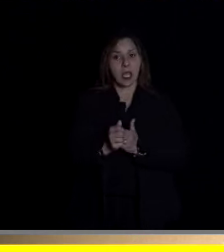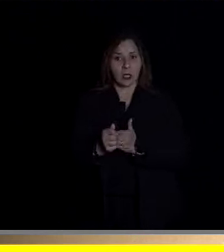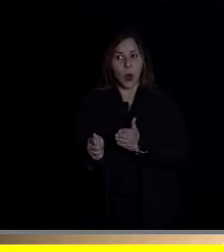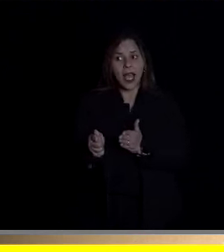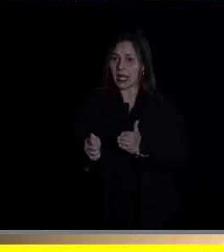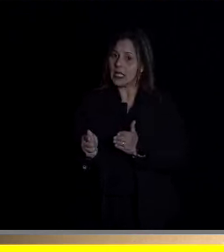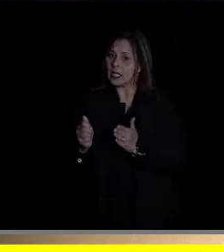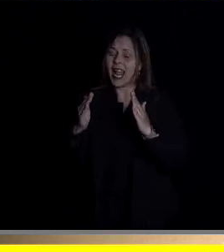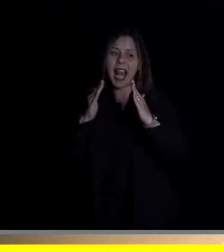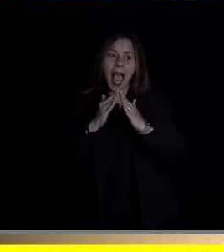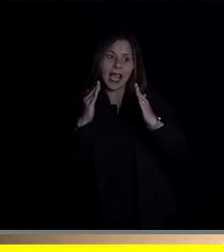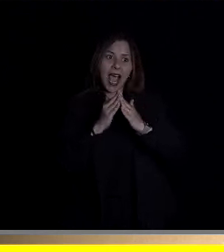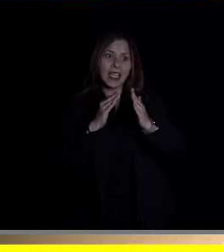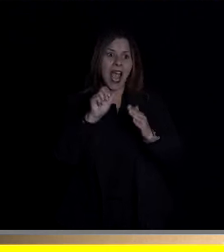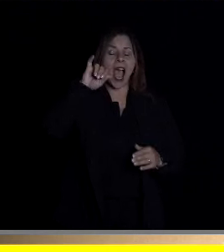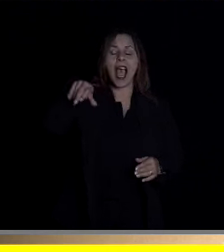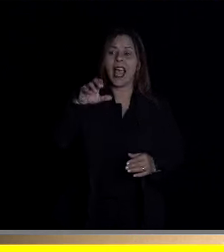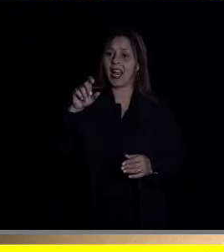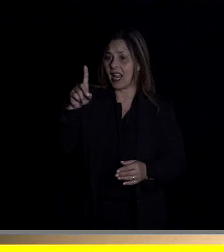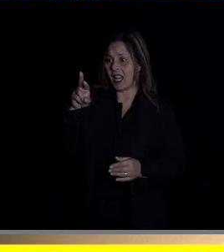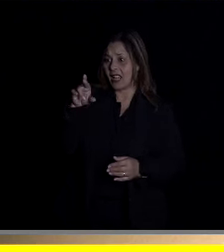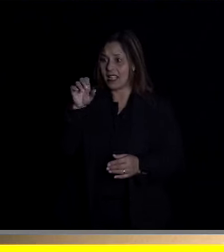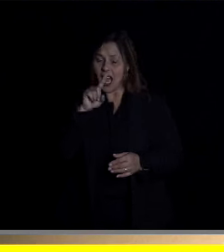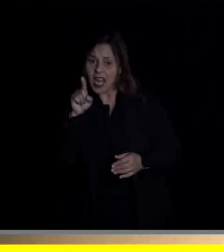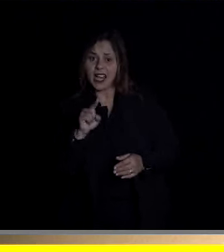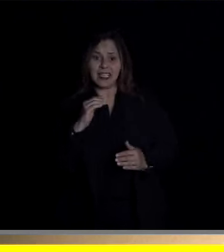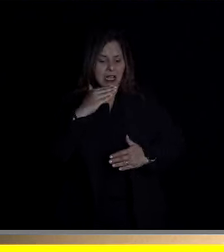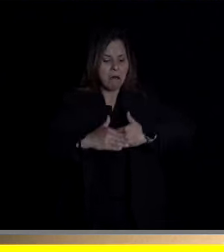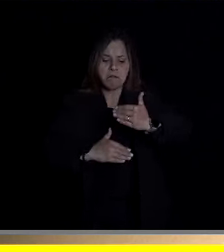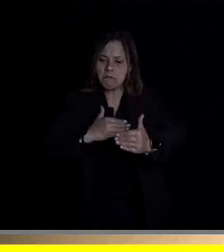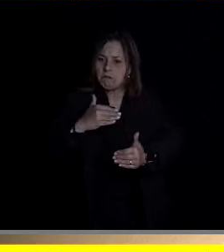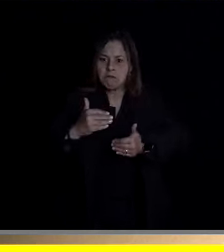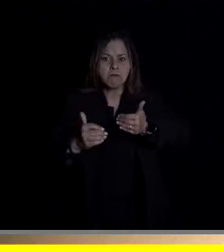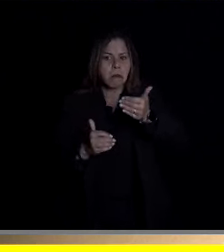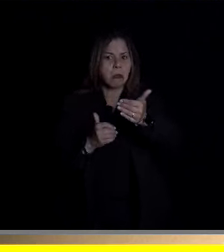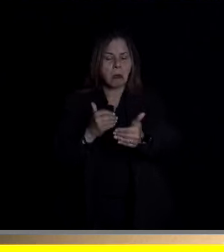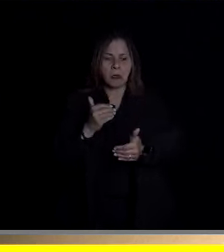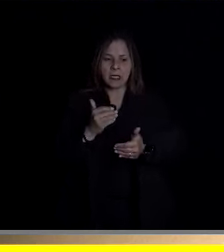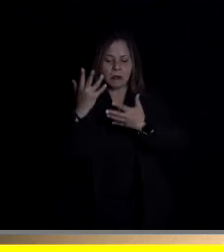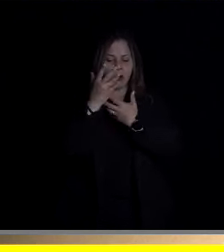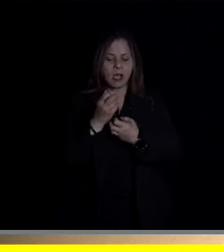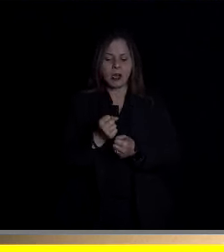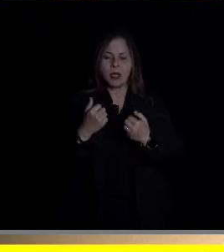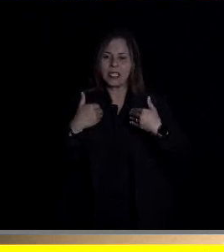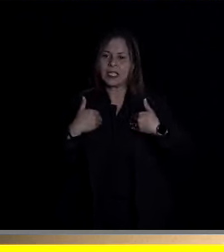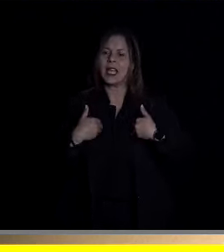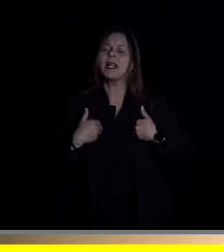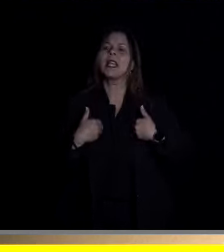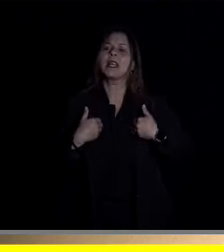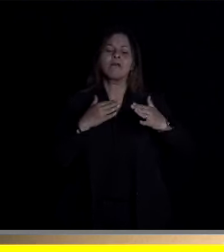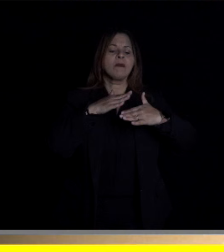La Casa del Ajedrez, otro proyecto icónico de nuestra ciudad, está en proceso de subasta. Confiamos tener esta instalación